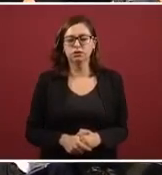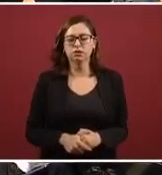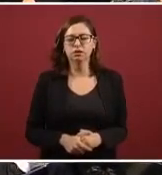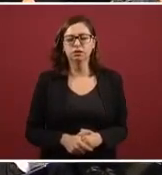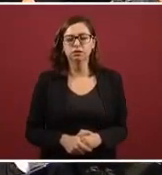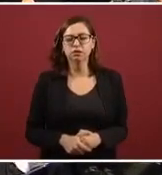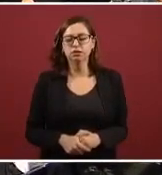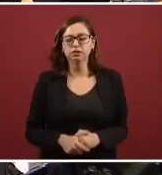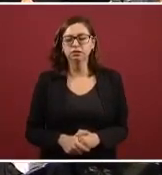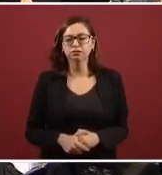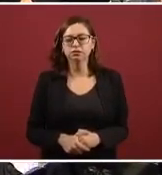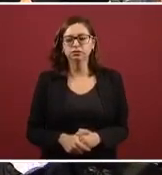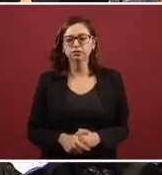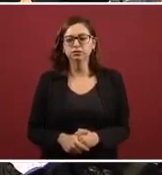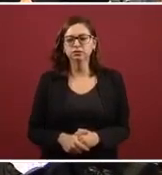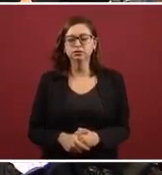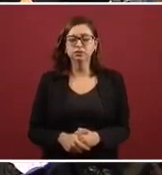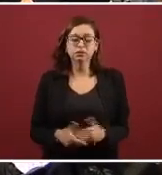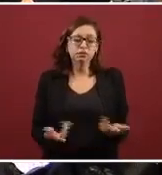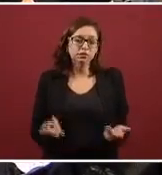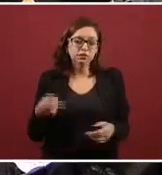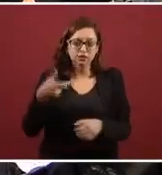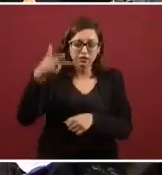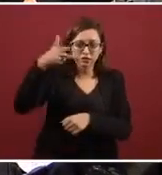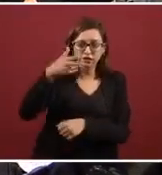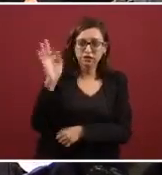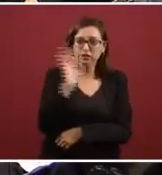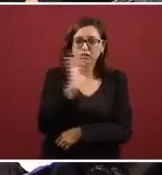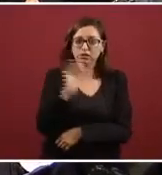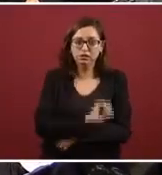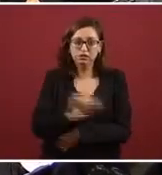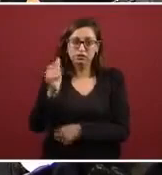puede ser de gente de fuera,